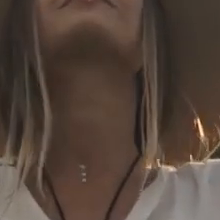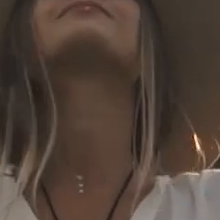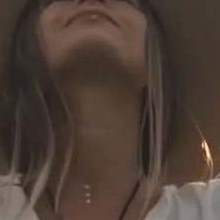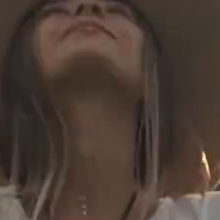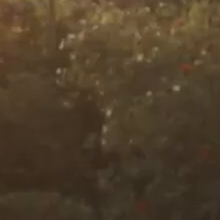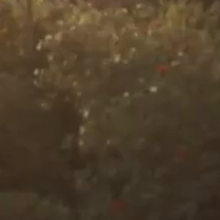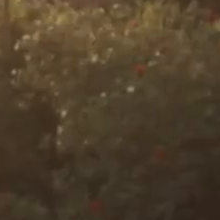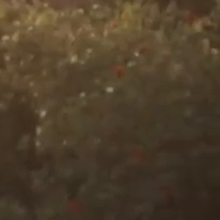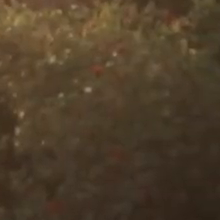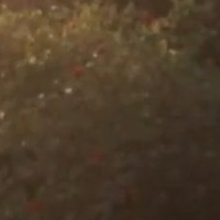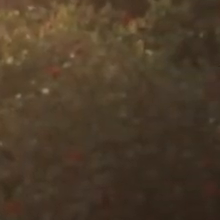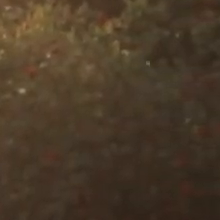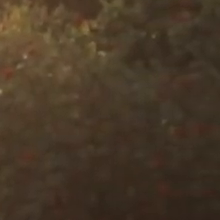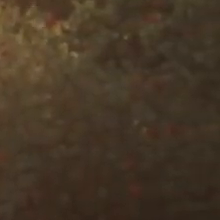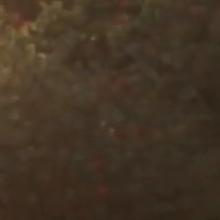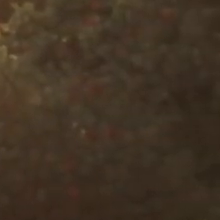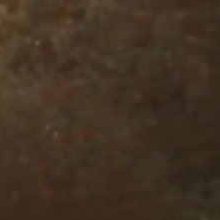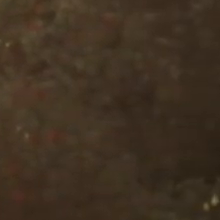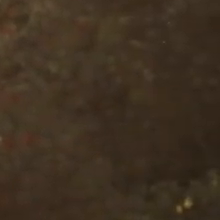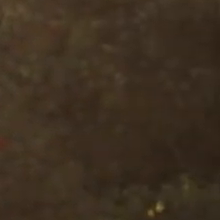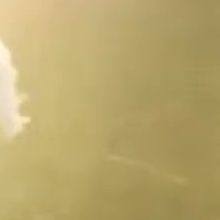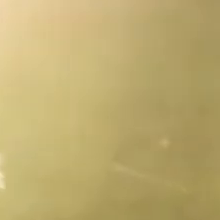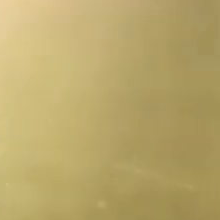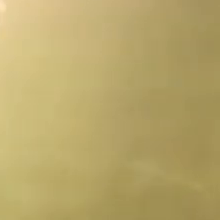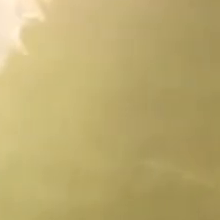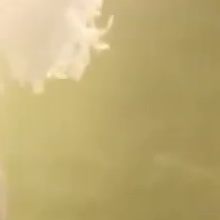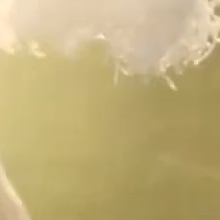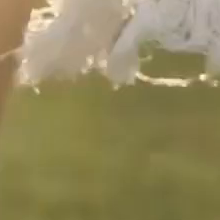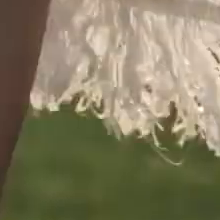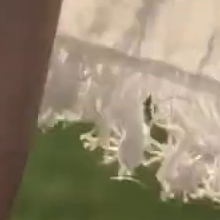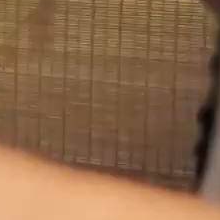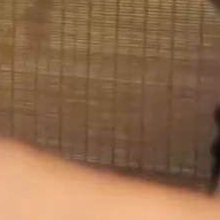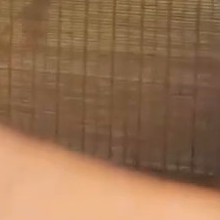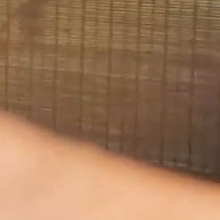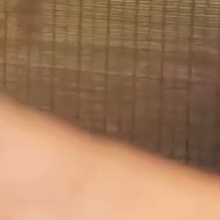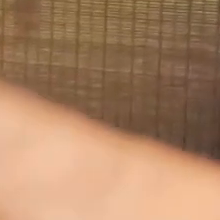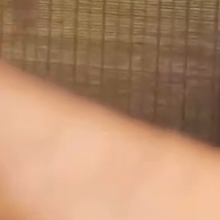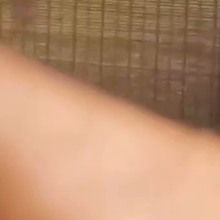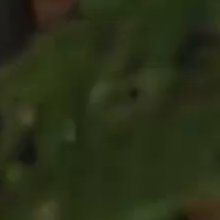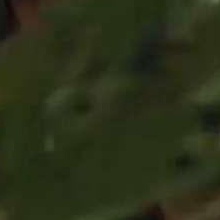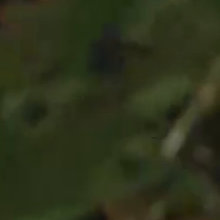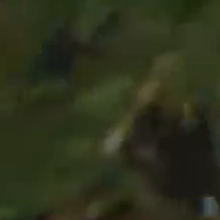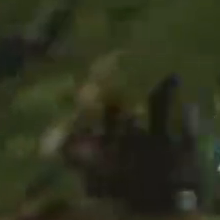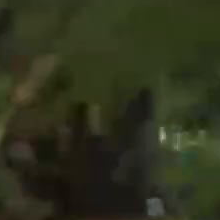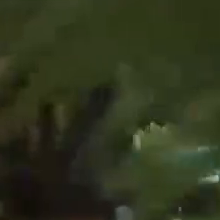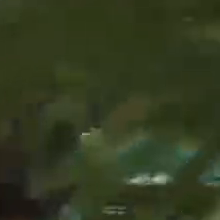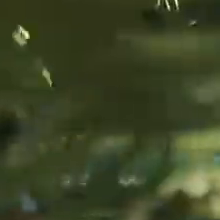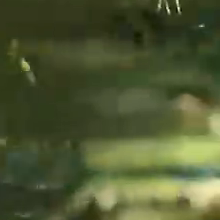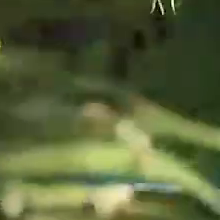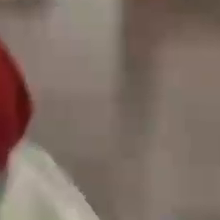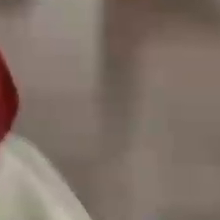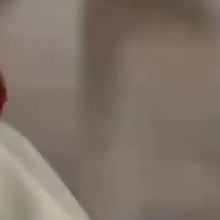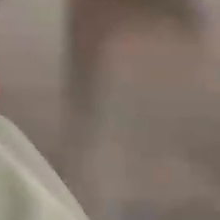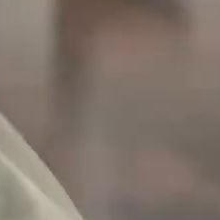sintiendo mi corazón mientras poco a poco cae el sol un poco de anhelo por amor